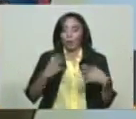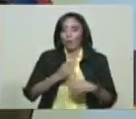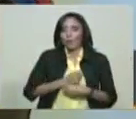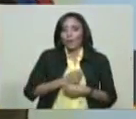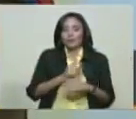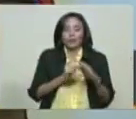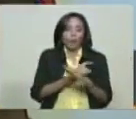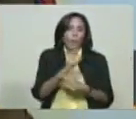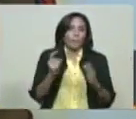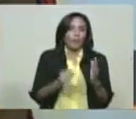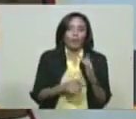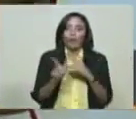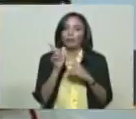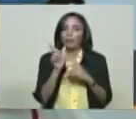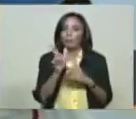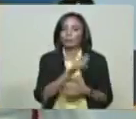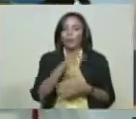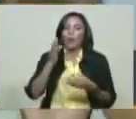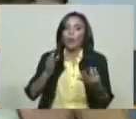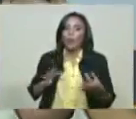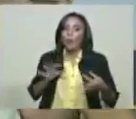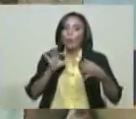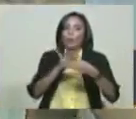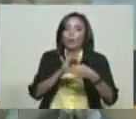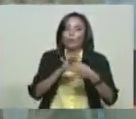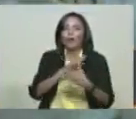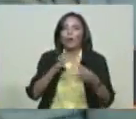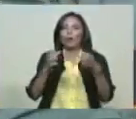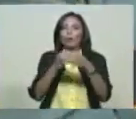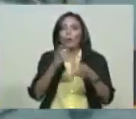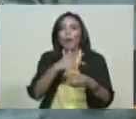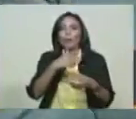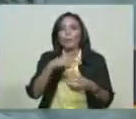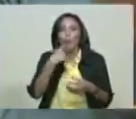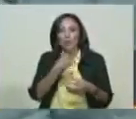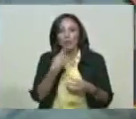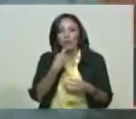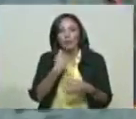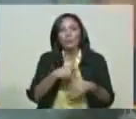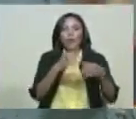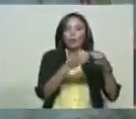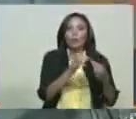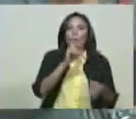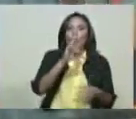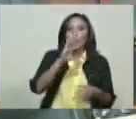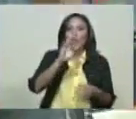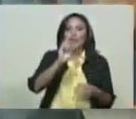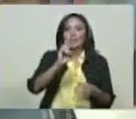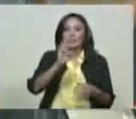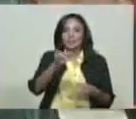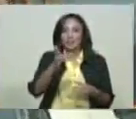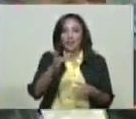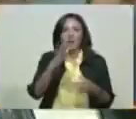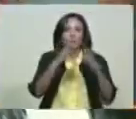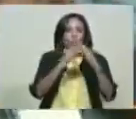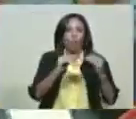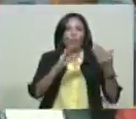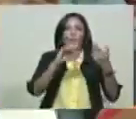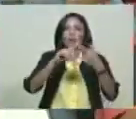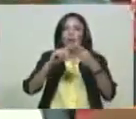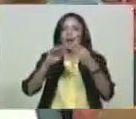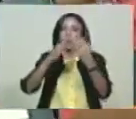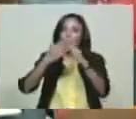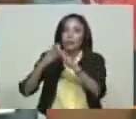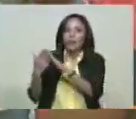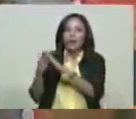venezuela en amplia alianza con el gran polo patriótico con las fuerzas sociales con las fuerzas comunales con el